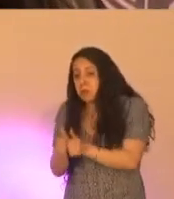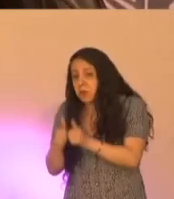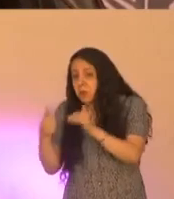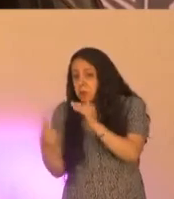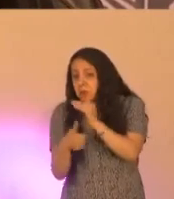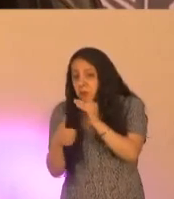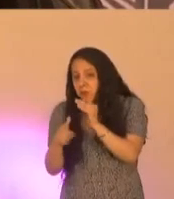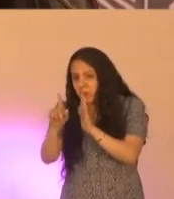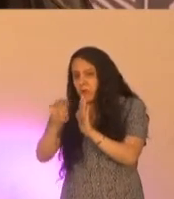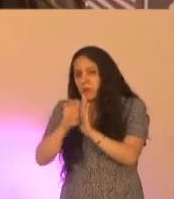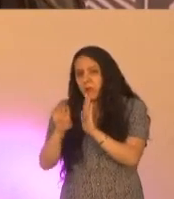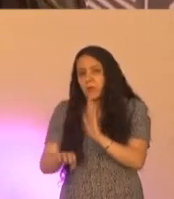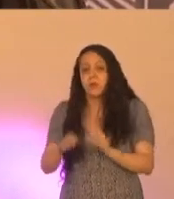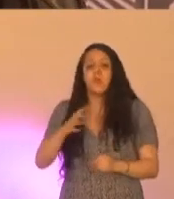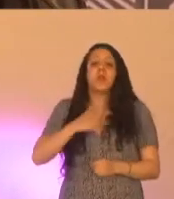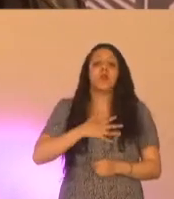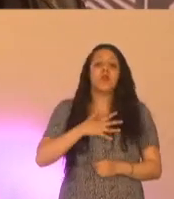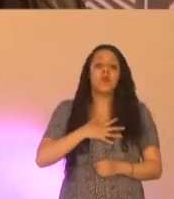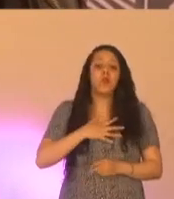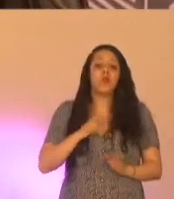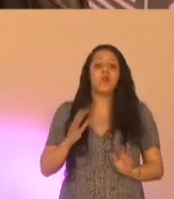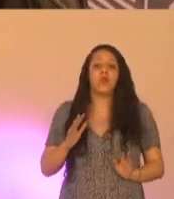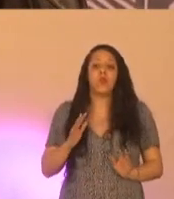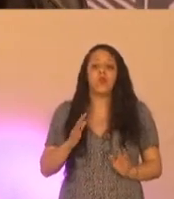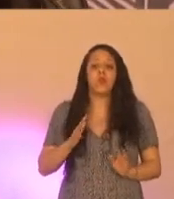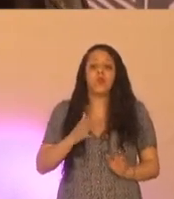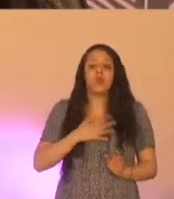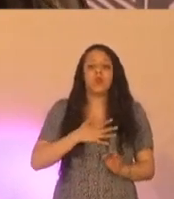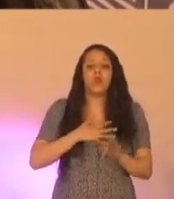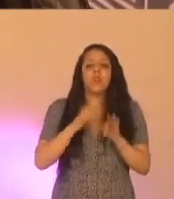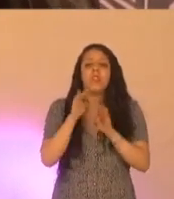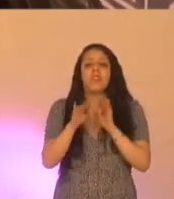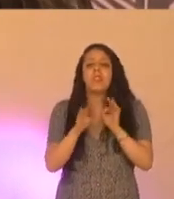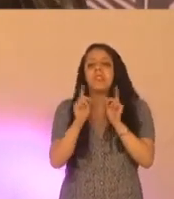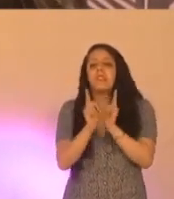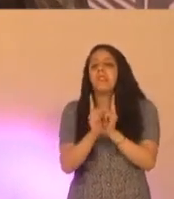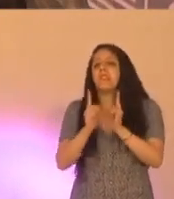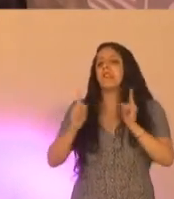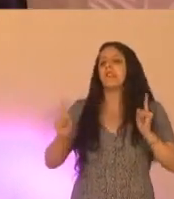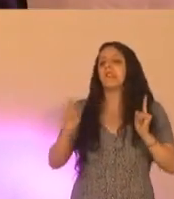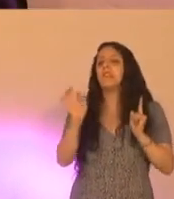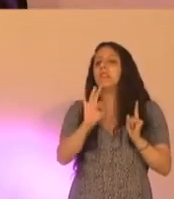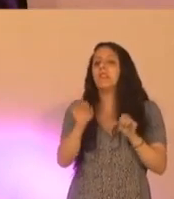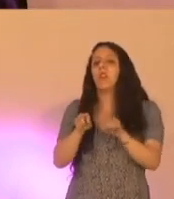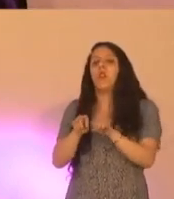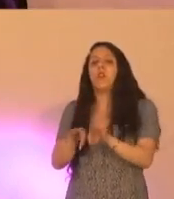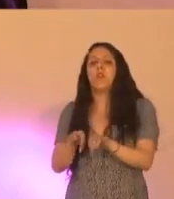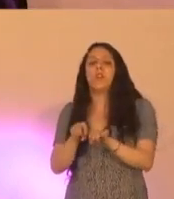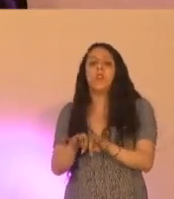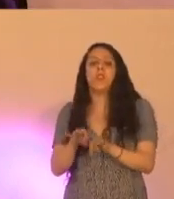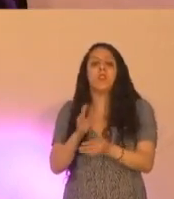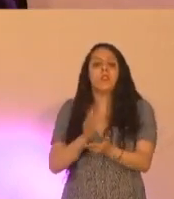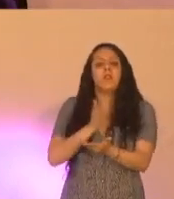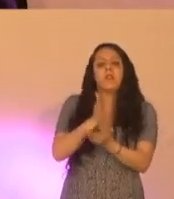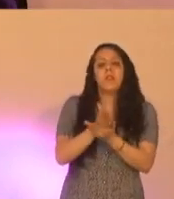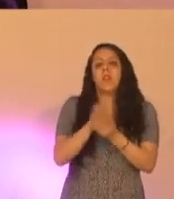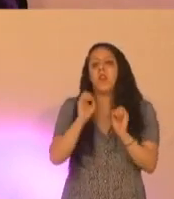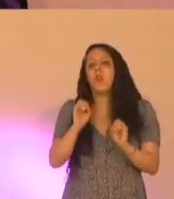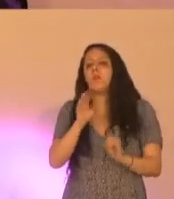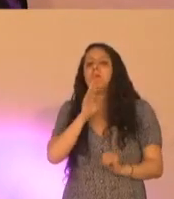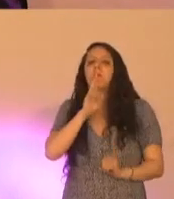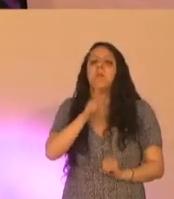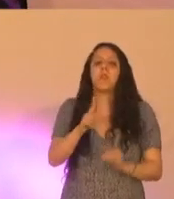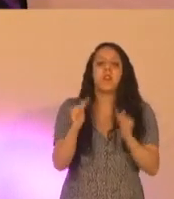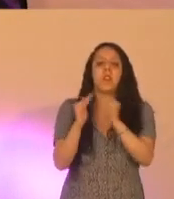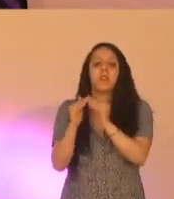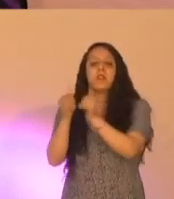ponemos dando la jornada nacional de sana distancia salvo cuando había que ir a la oficina pues la pasen cerrado pero bueno es